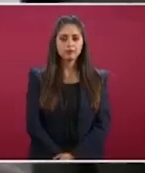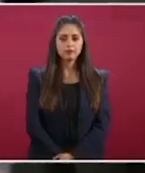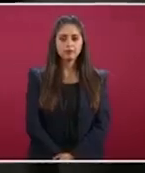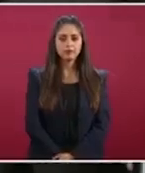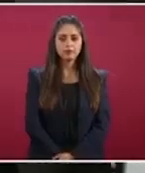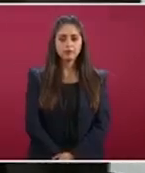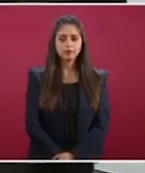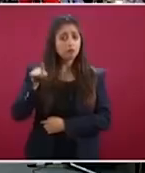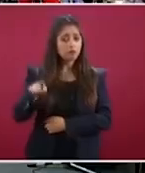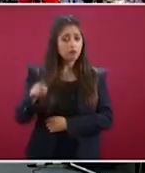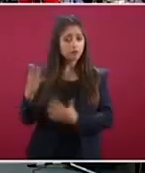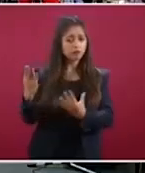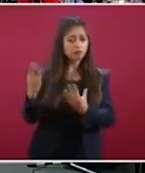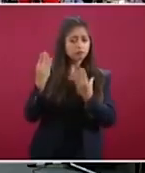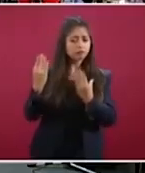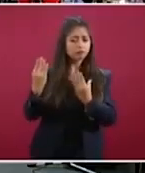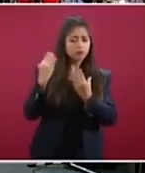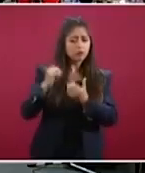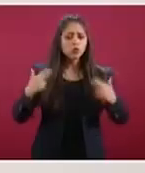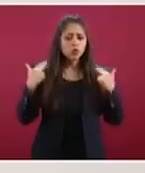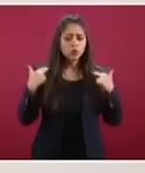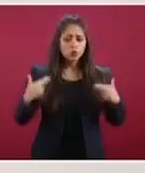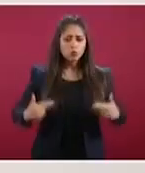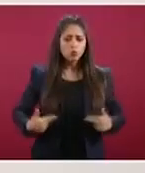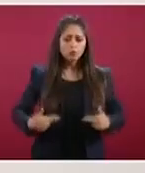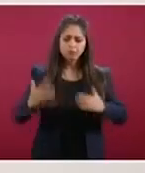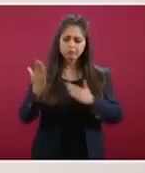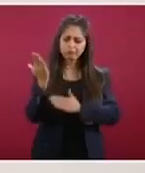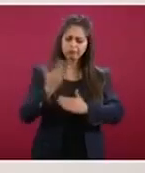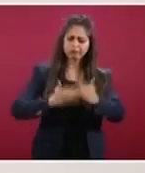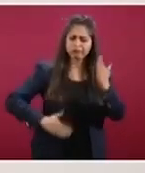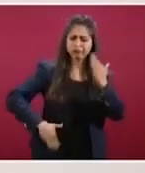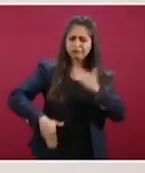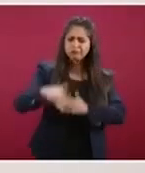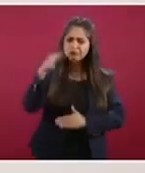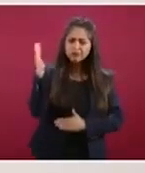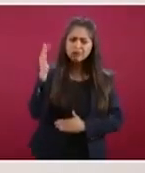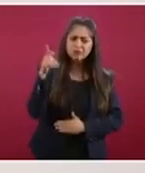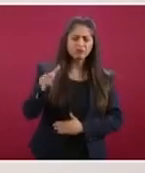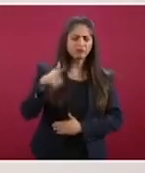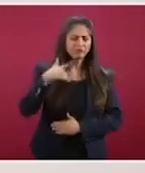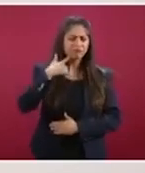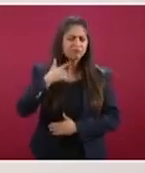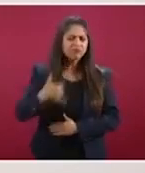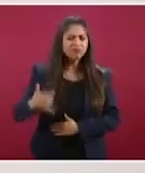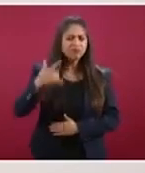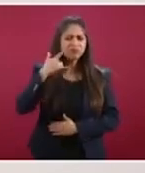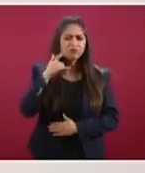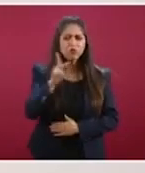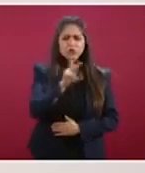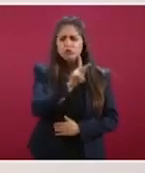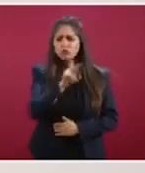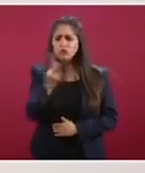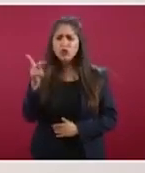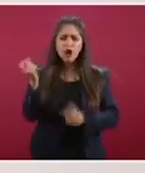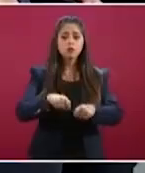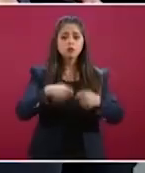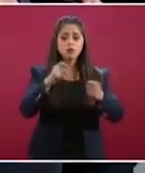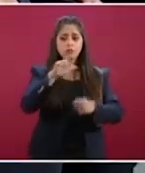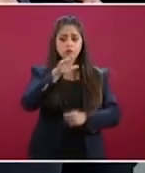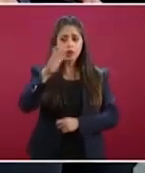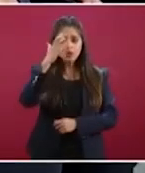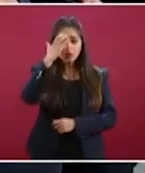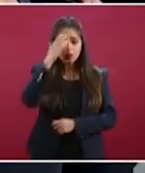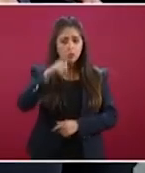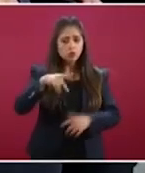Deportivo 2019 en Palacio Nacional, la directora general de la Comisión Nacional de Cultura Física y Deporte, Ana Gabriela Guevara,